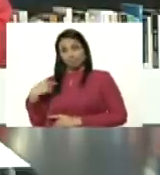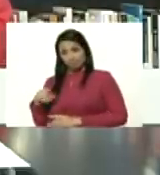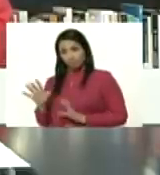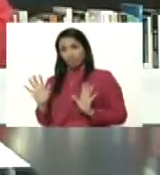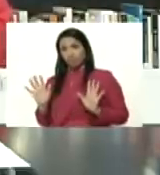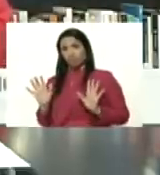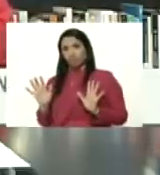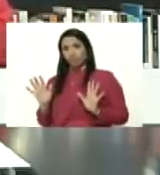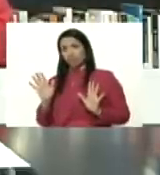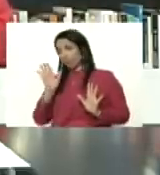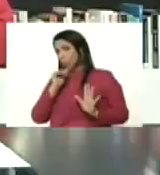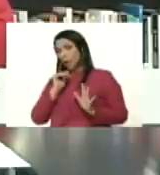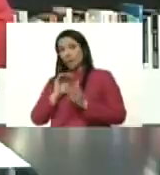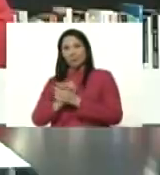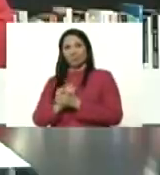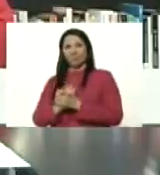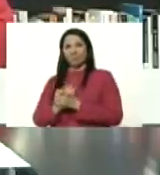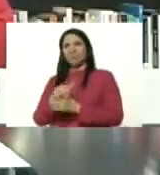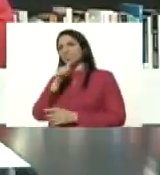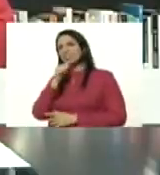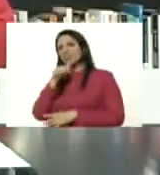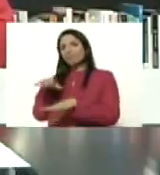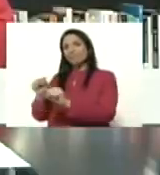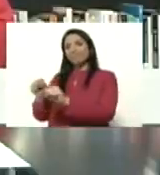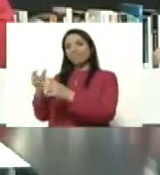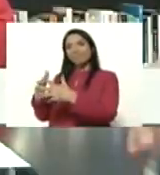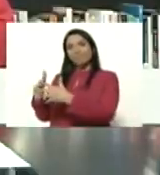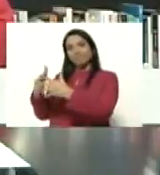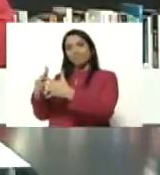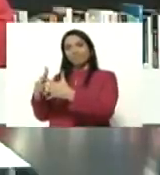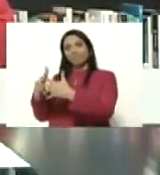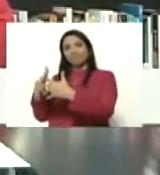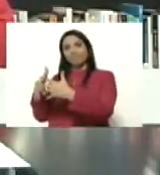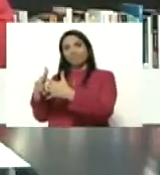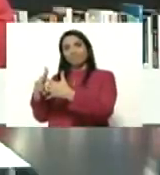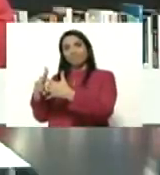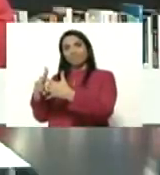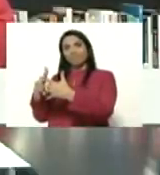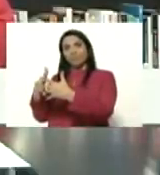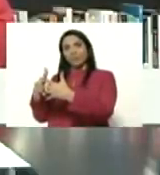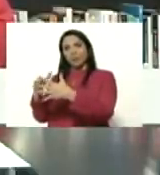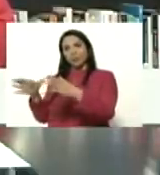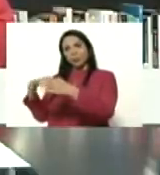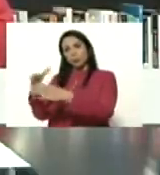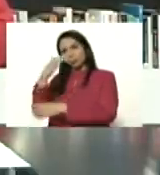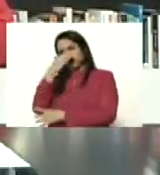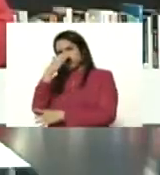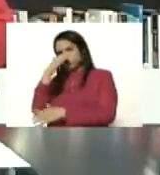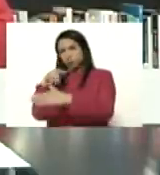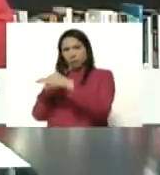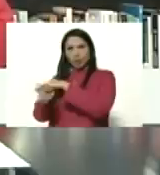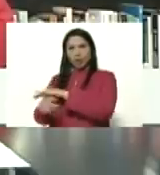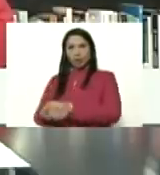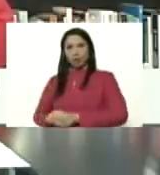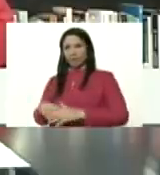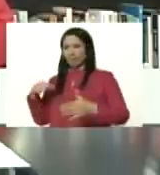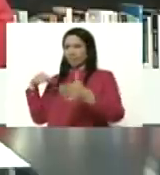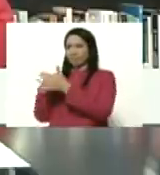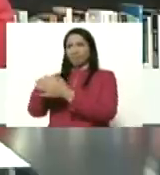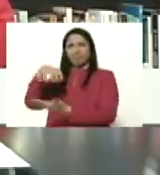un enemigo, el imperialismo, los factores terroristas internos,